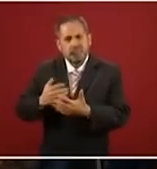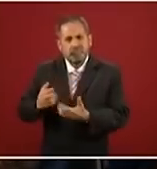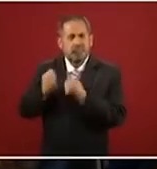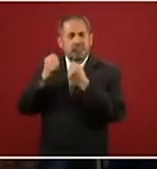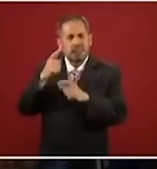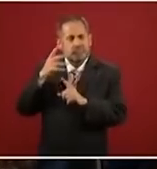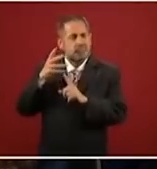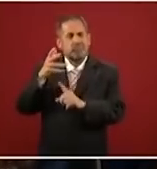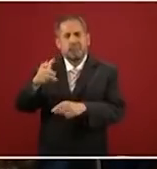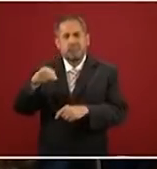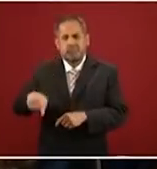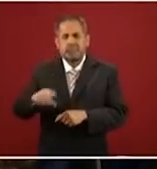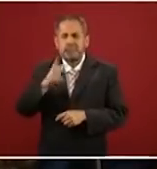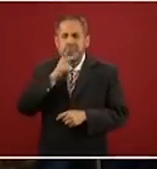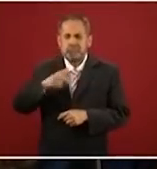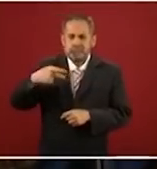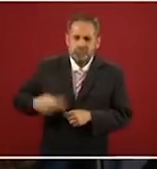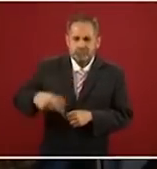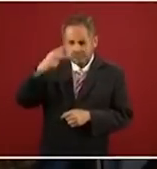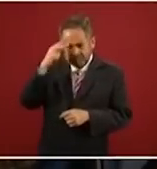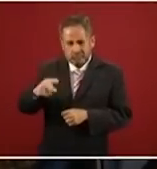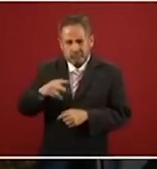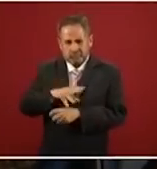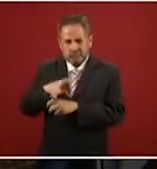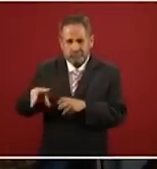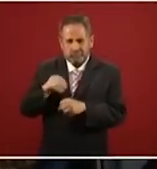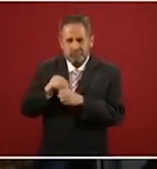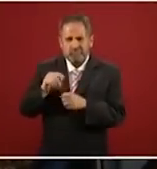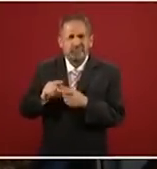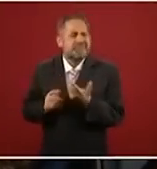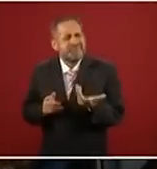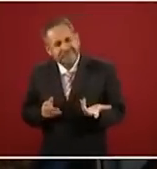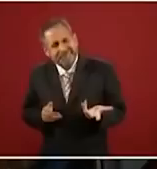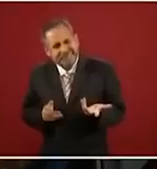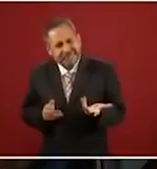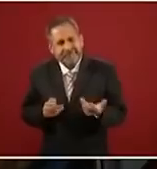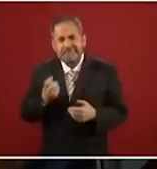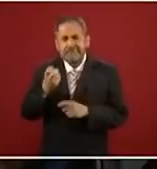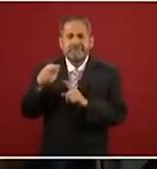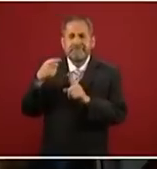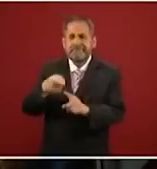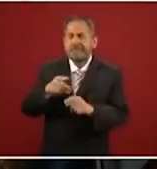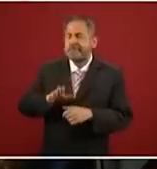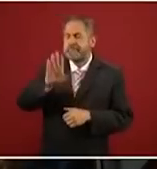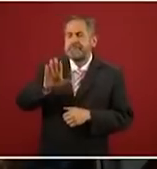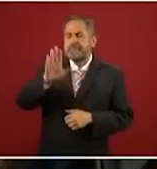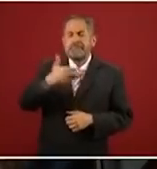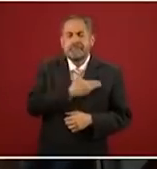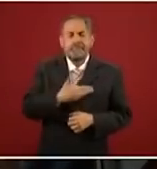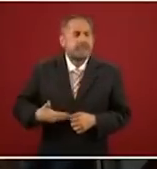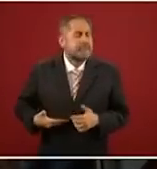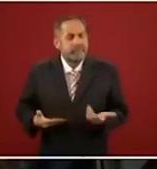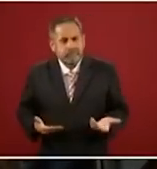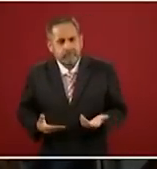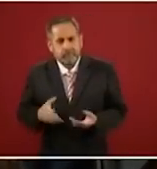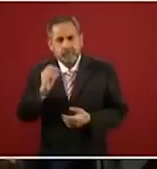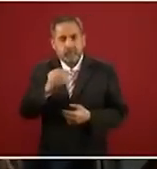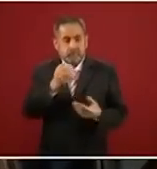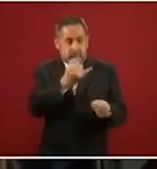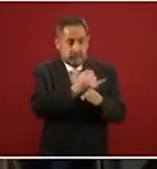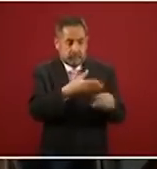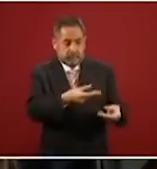el petróleo mexicano y los hidrocarburos entonces en ese sentido tal parece el presidente que le están